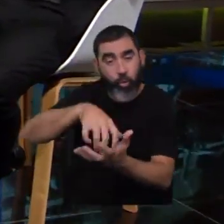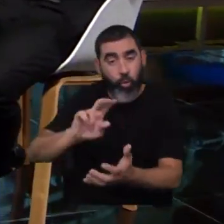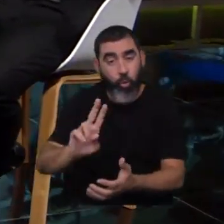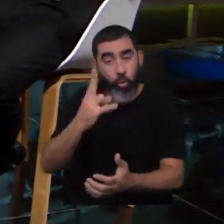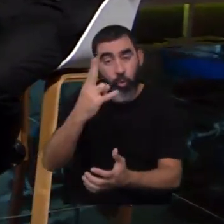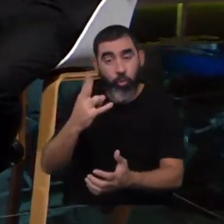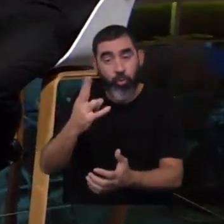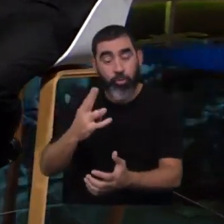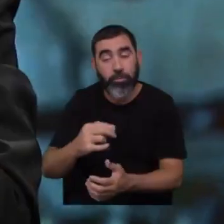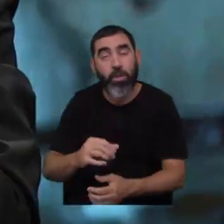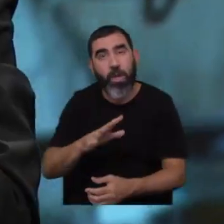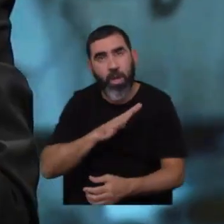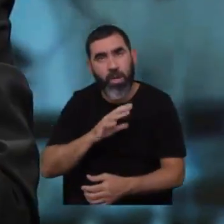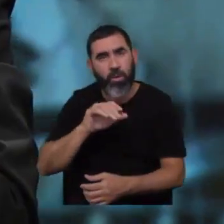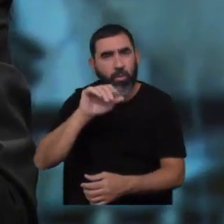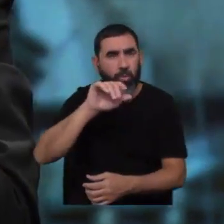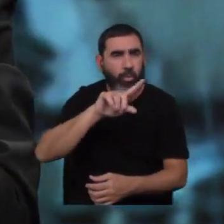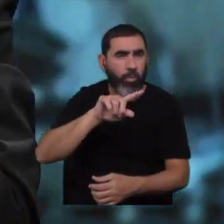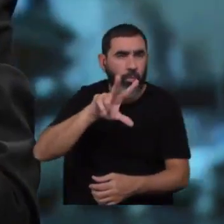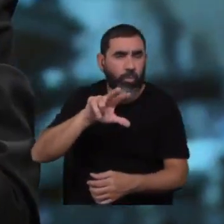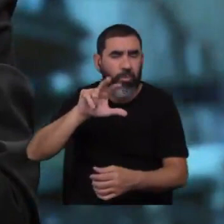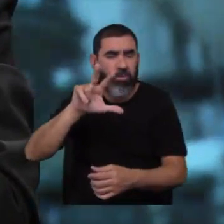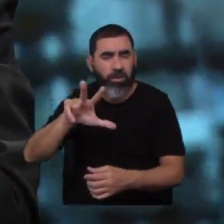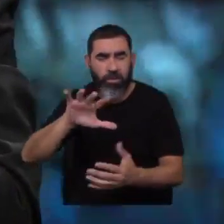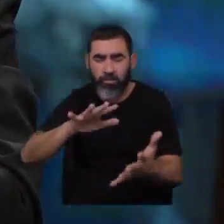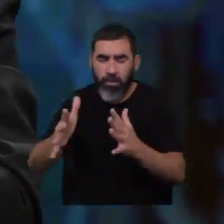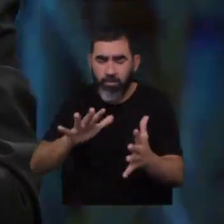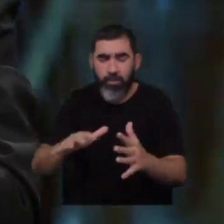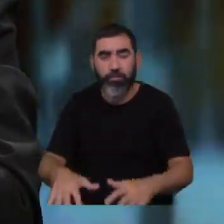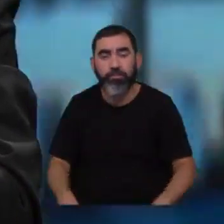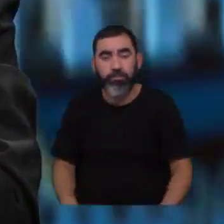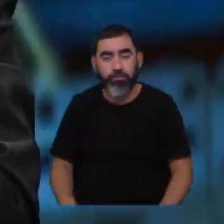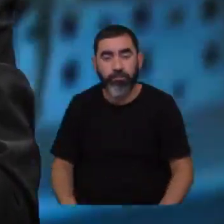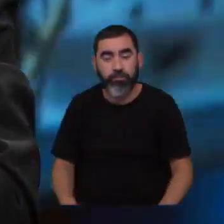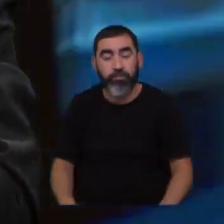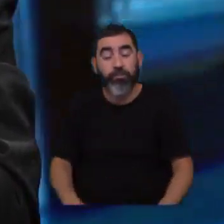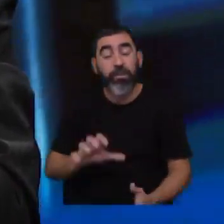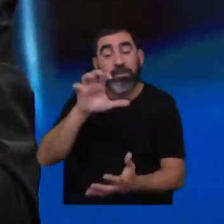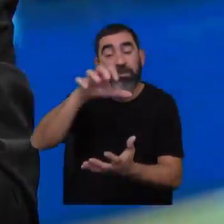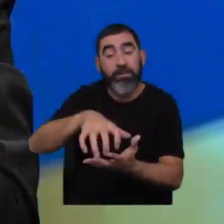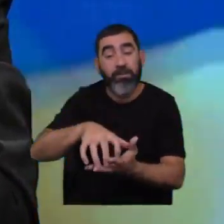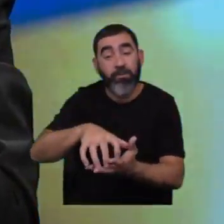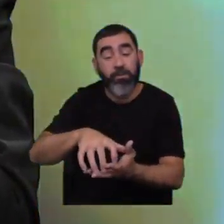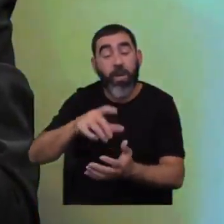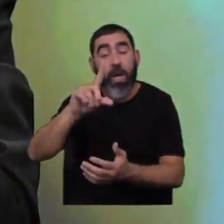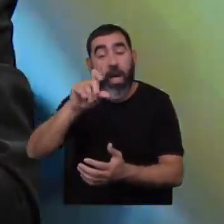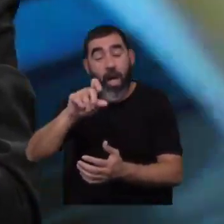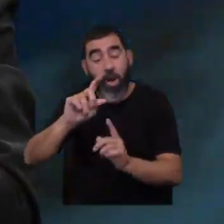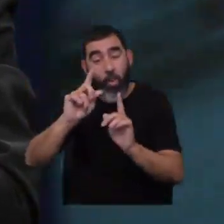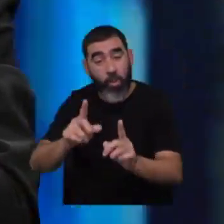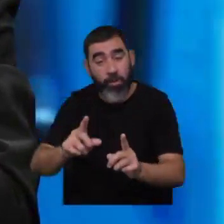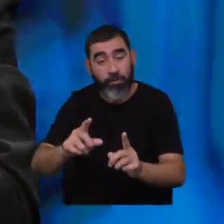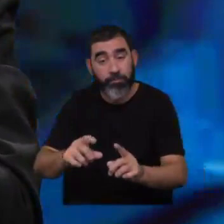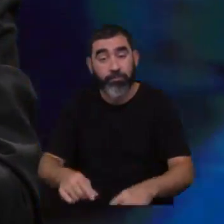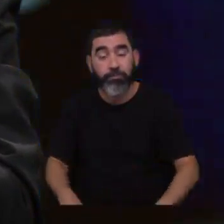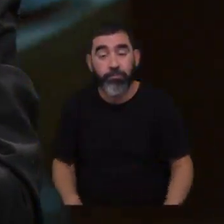día, el ICT4B, el CT Plus, del cual la Cámara también es parte, el Centro Tecnológico del Agua, del cual también